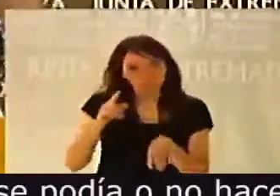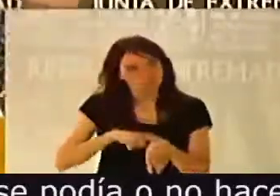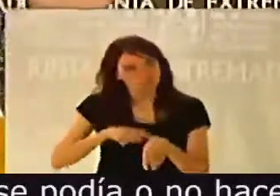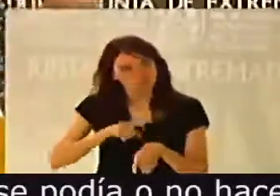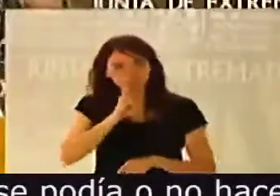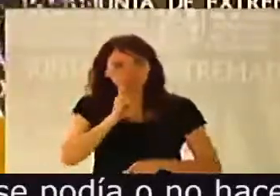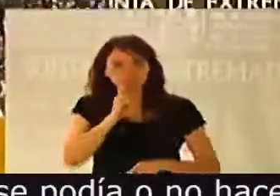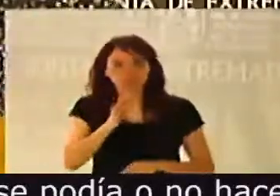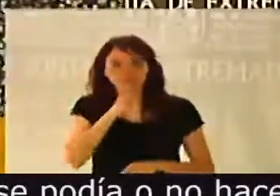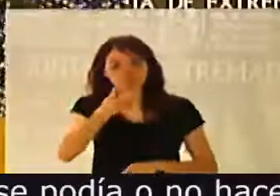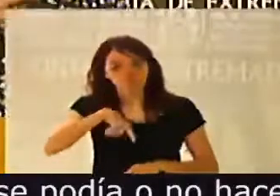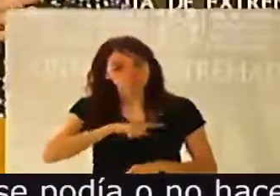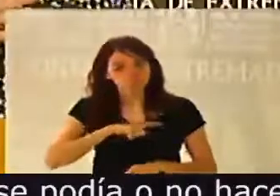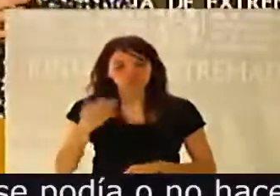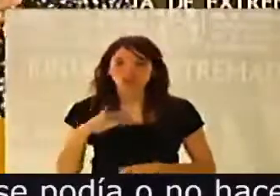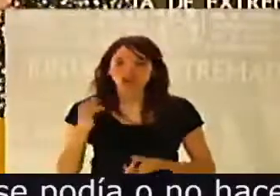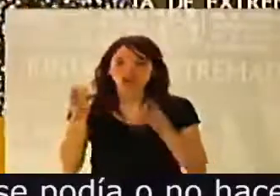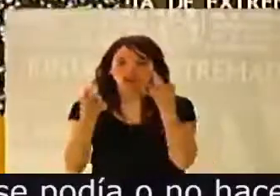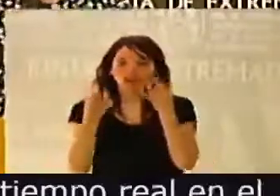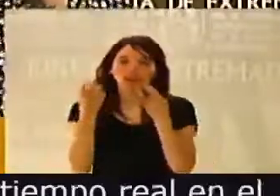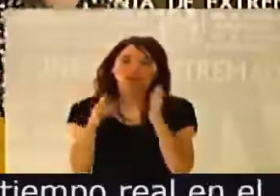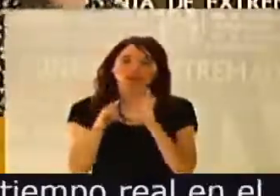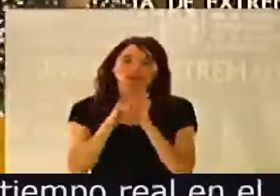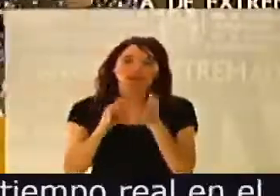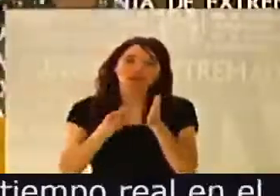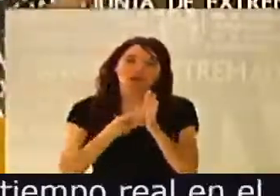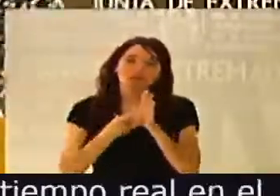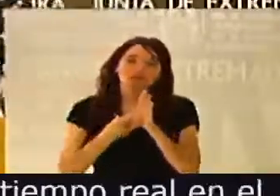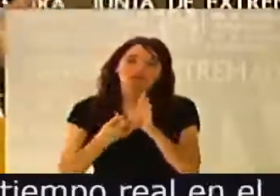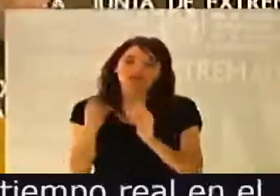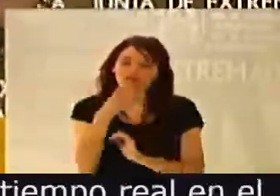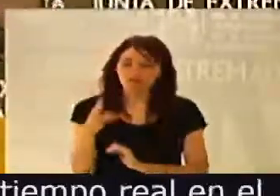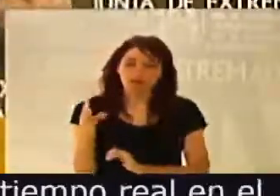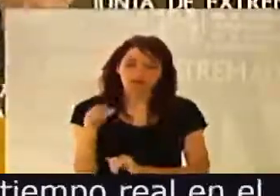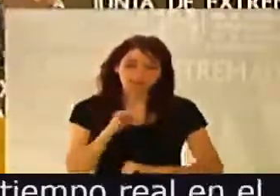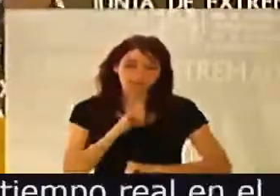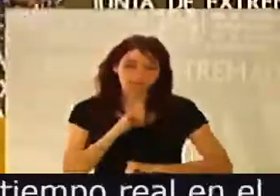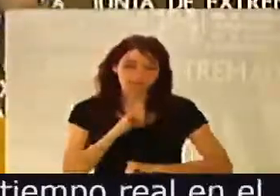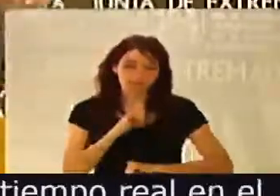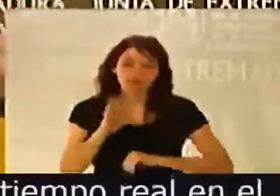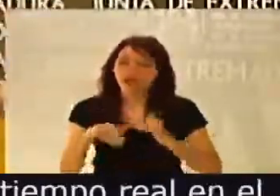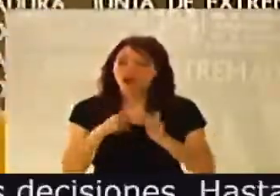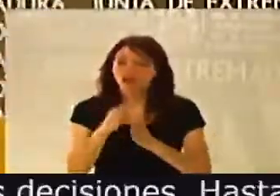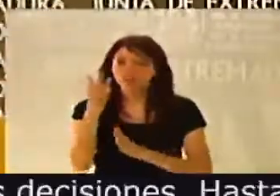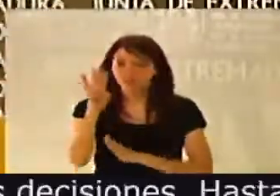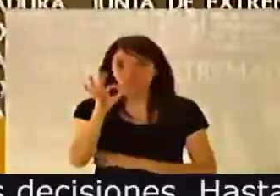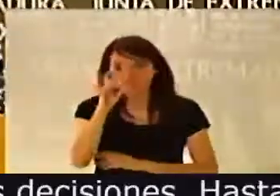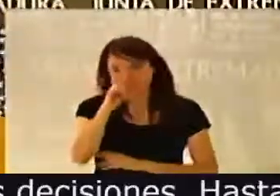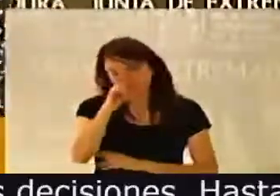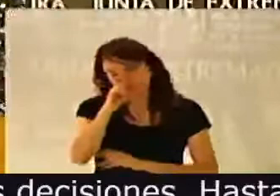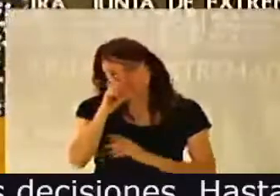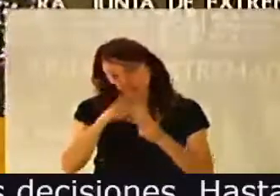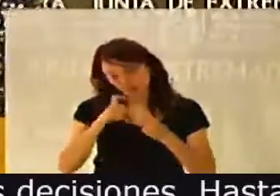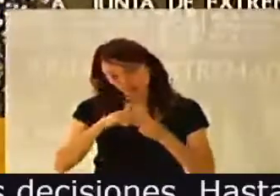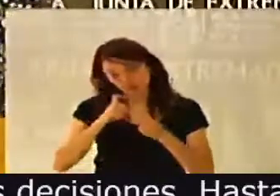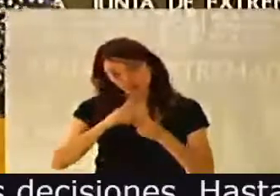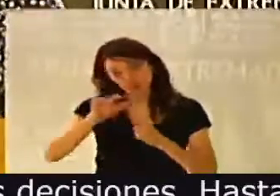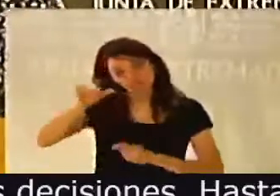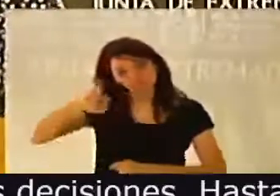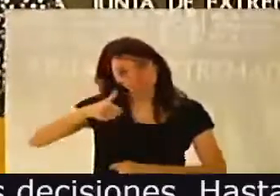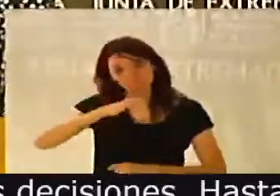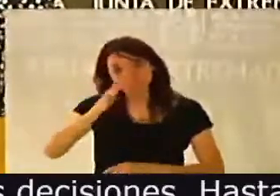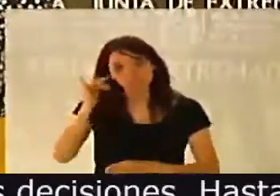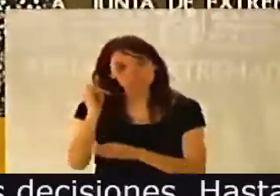venimos trabajando en ese plan, en esas actividades lúdicas, hace 3 semanas y hasta el día 30 no estaba la instrucción por parte del Instituto de la Juventud de España y